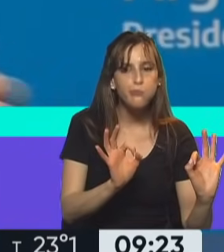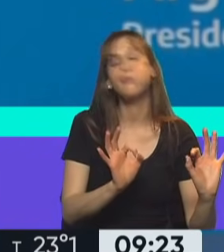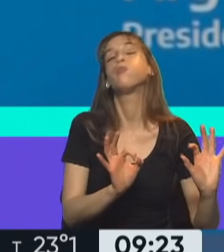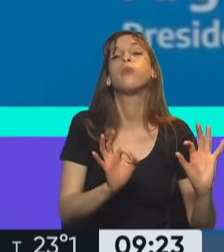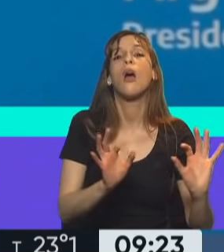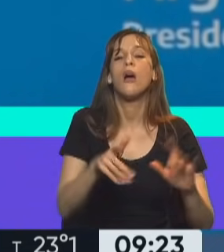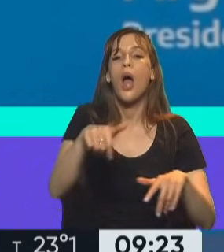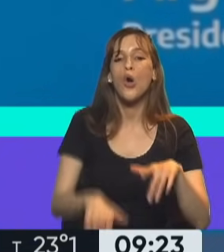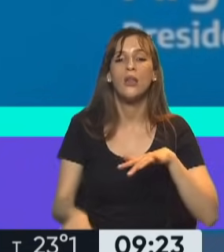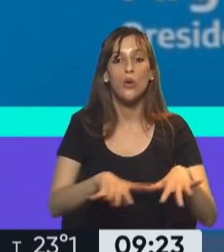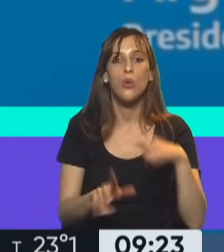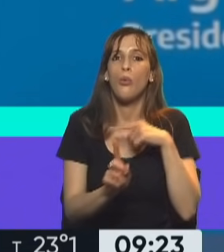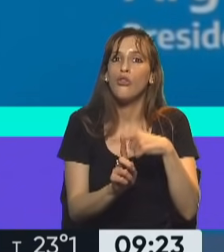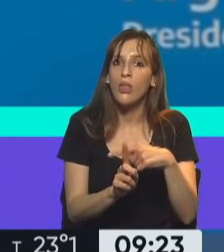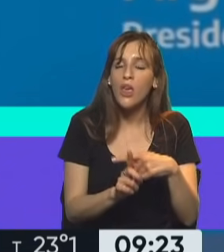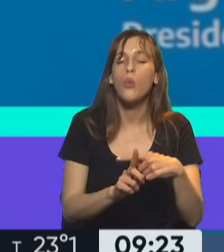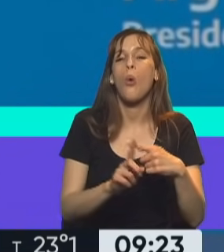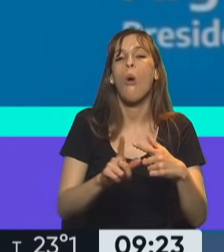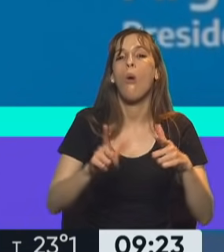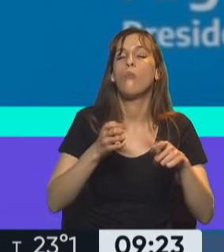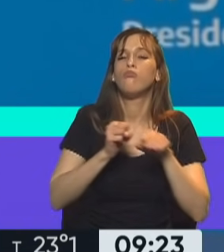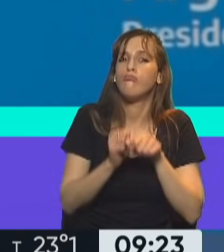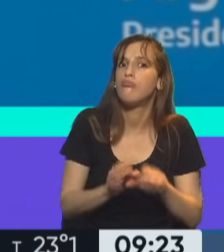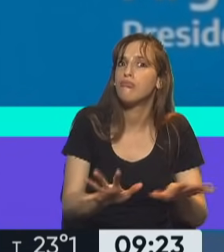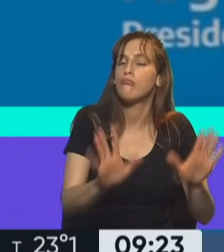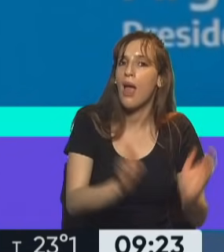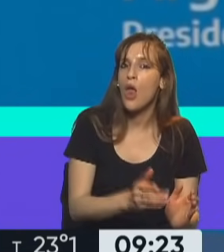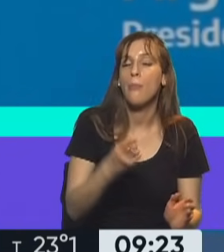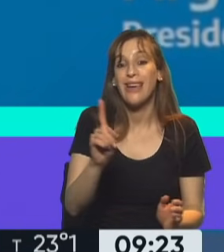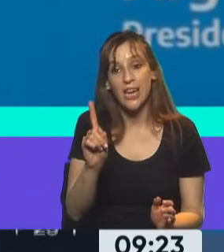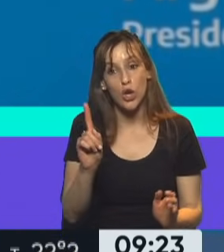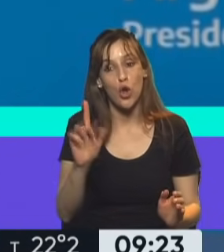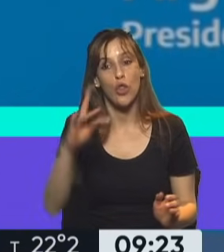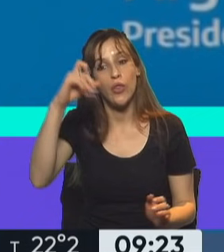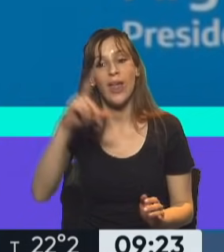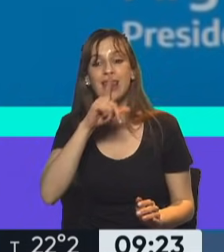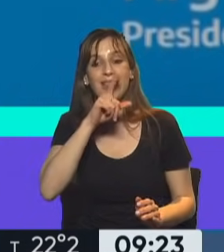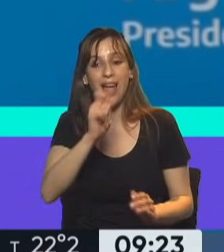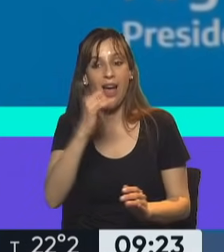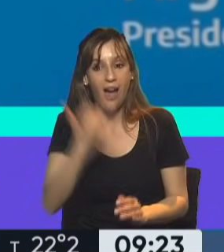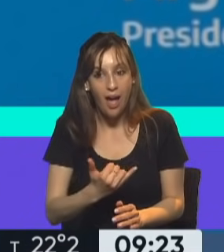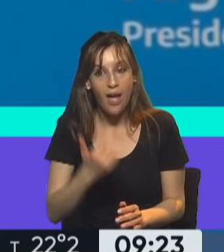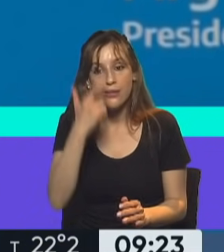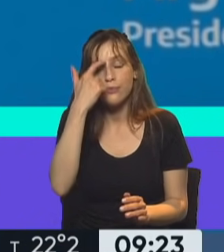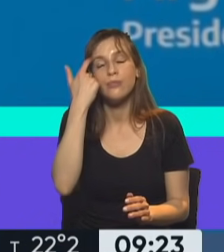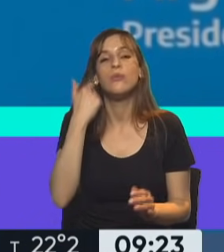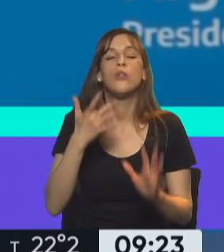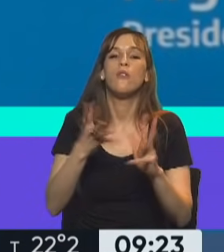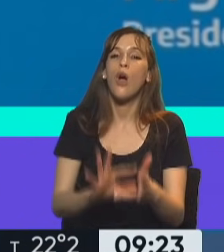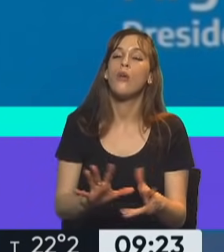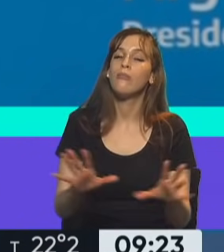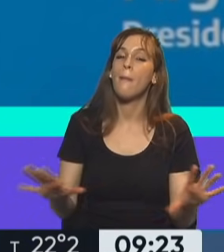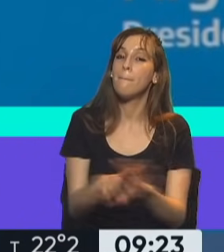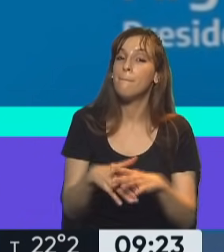epidemiológica favorable, con la potencialidad de la circulación de la variante Delta, de la forma más oportuna posible, en el momento más